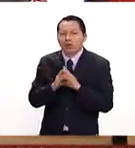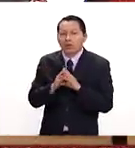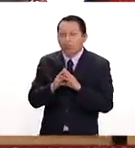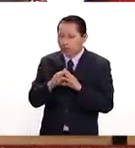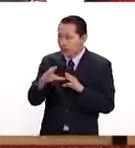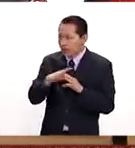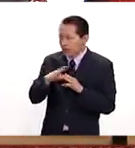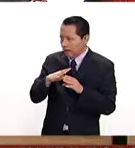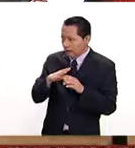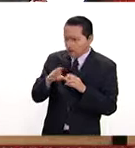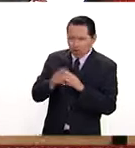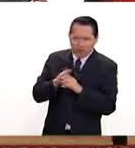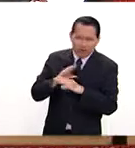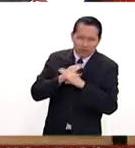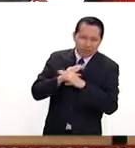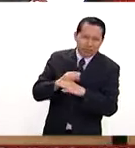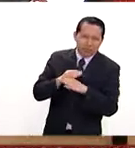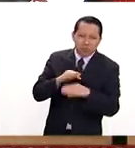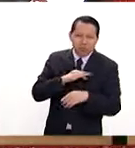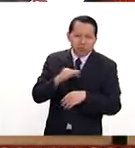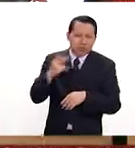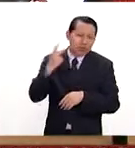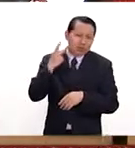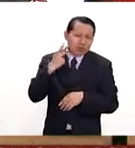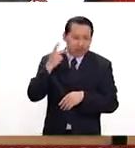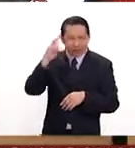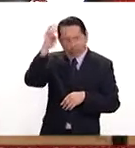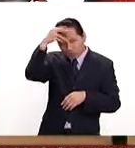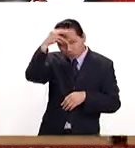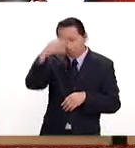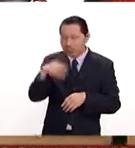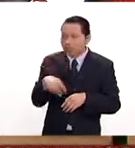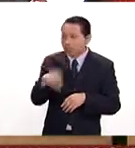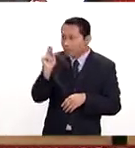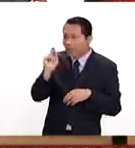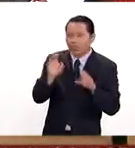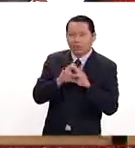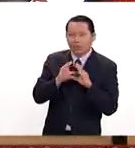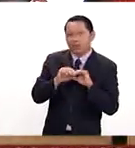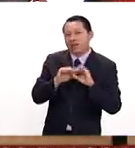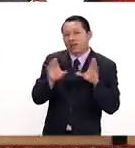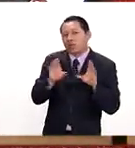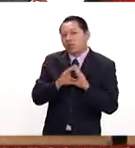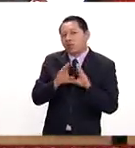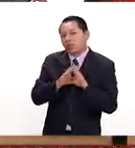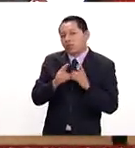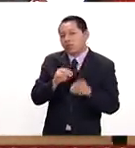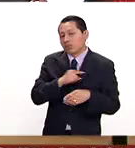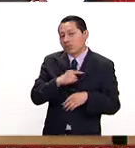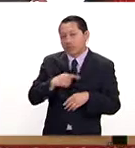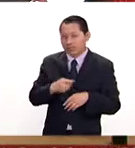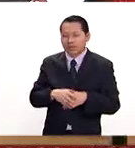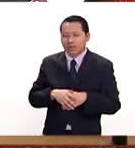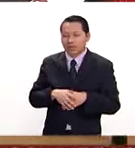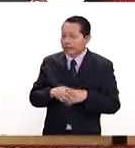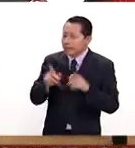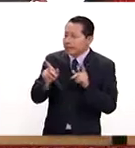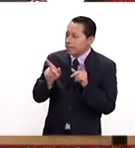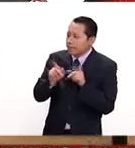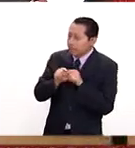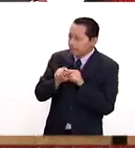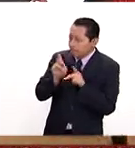hay una resistencia a las políticas de Donald Trump, perdón, pero definitivamente pues tampoco se desea ningún Brevemente, así,